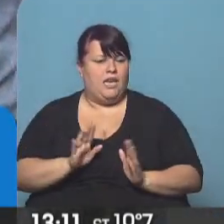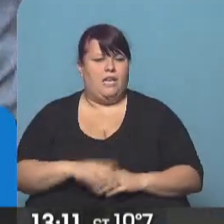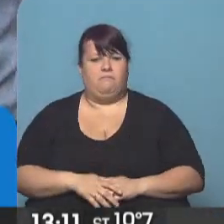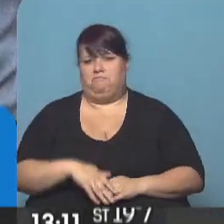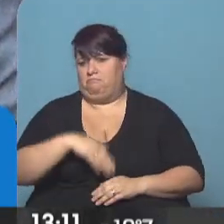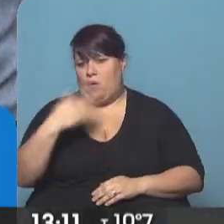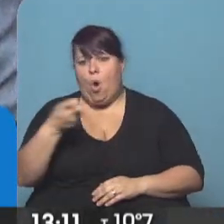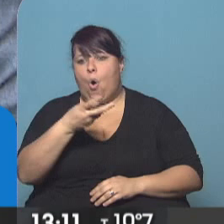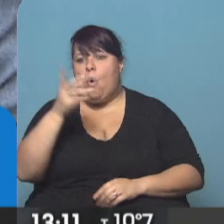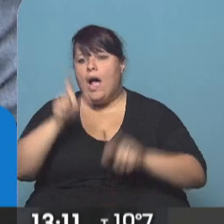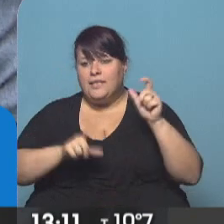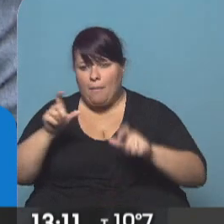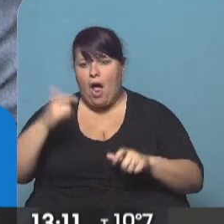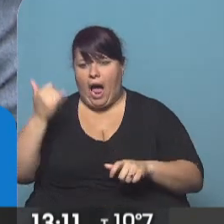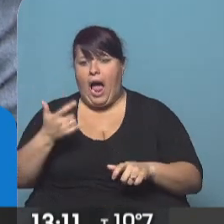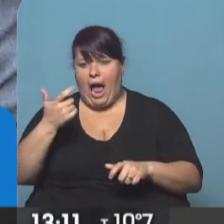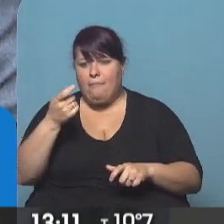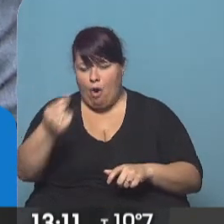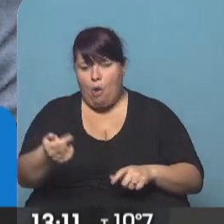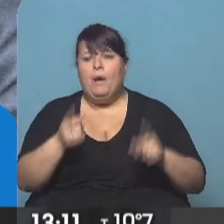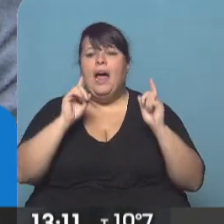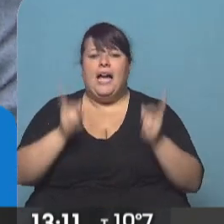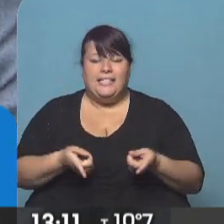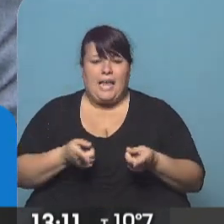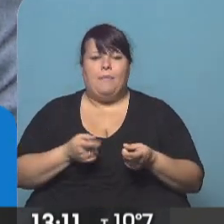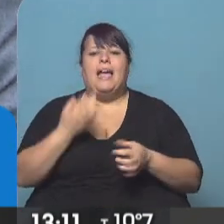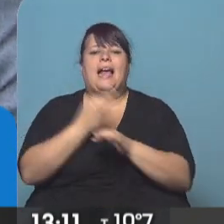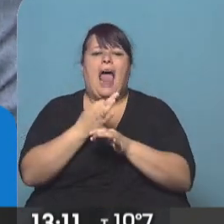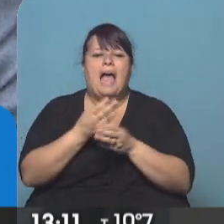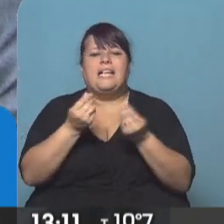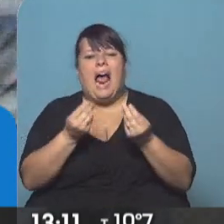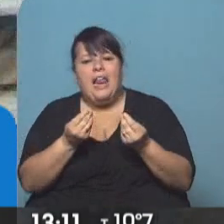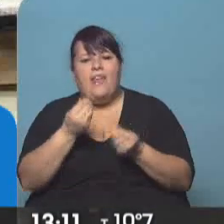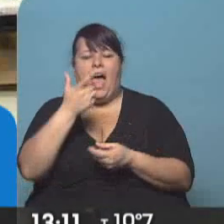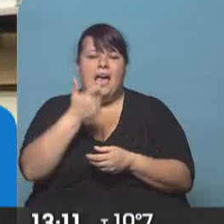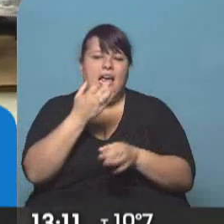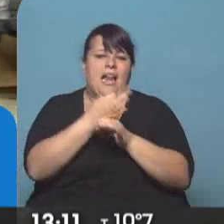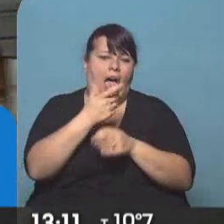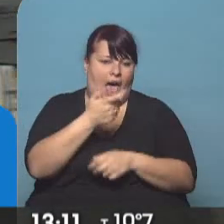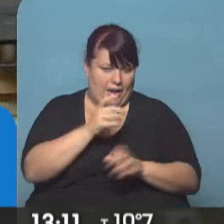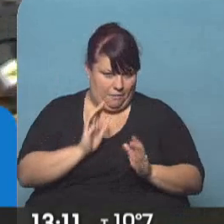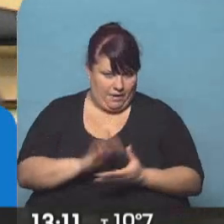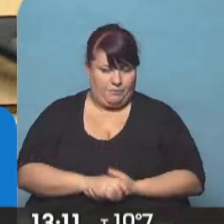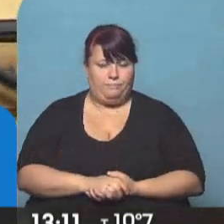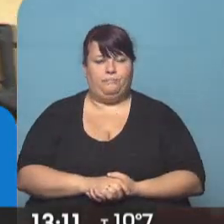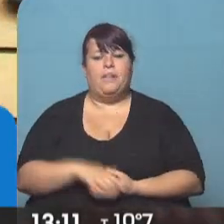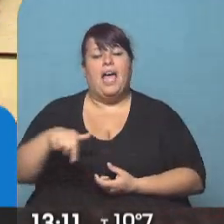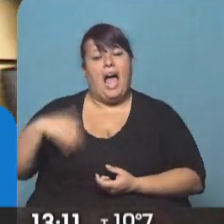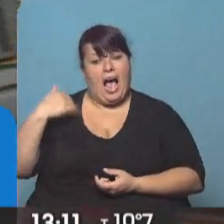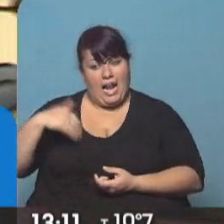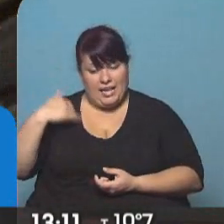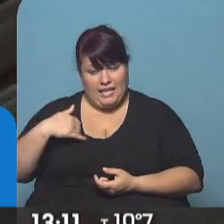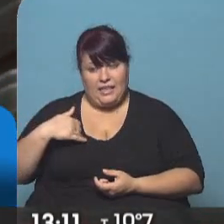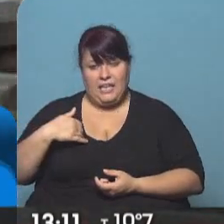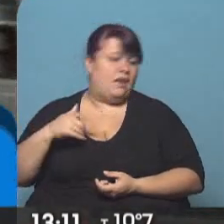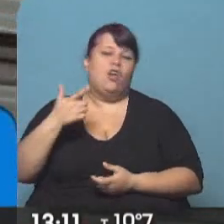en la cantidad de gente que puede tener acceso a las armas como en el tipo, calidad y especie de armas. En la Argentina